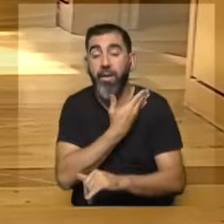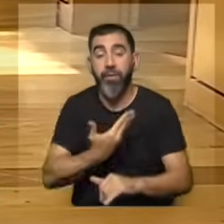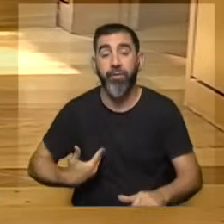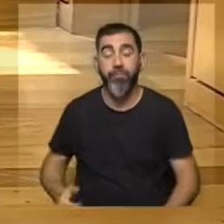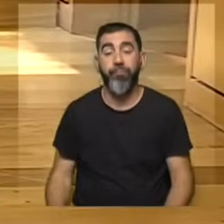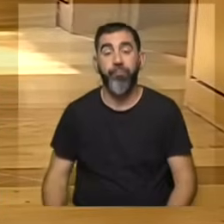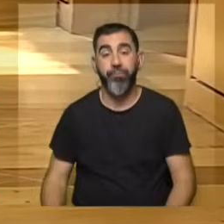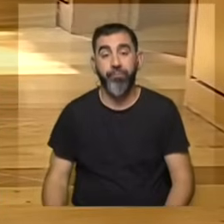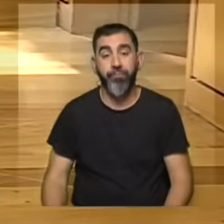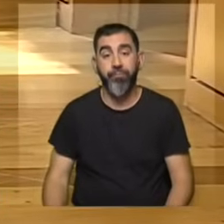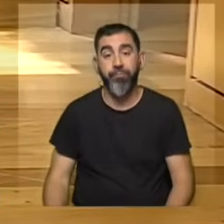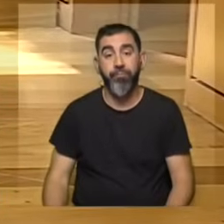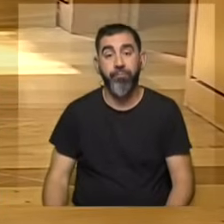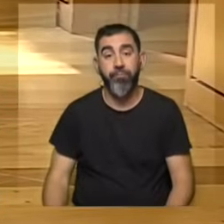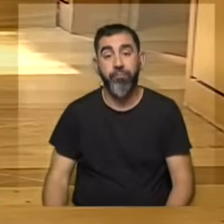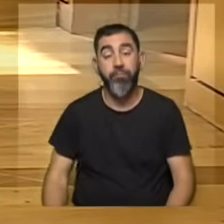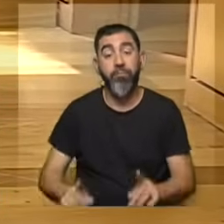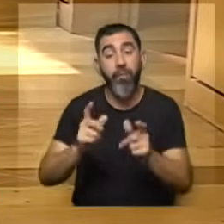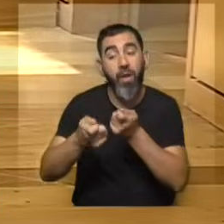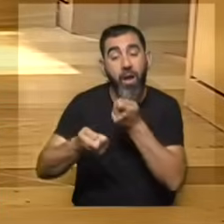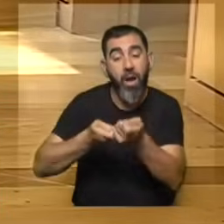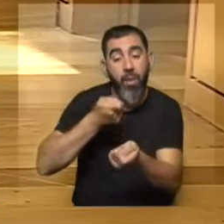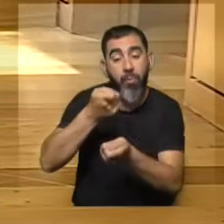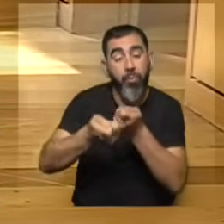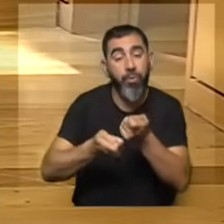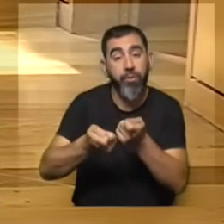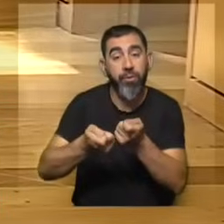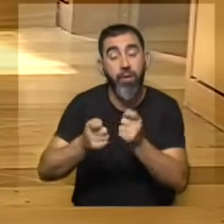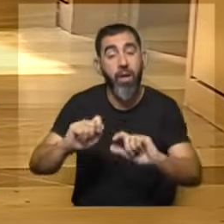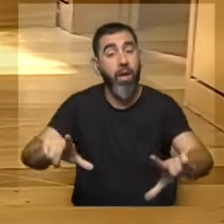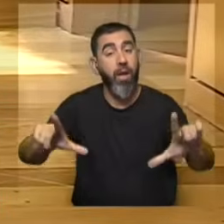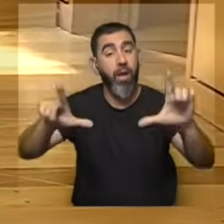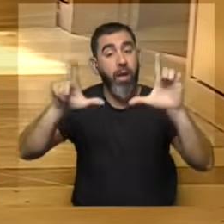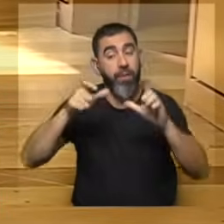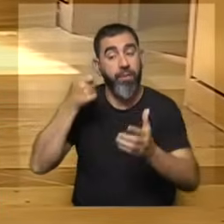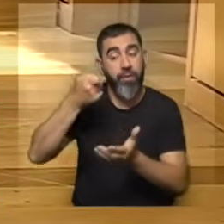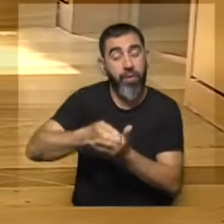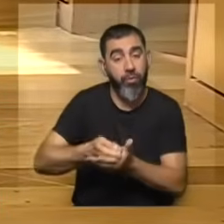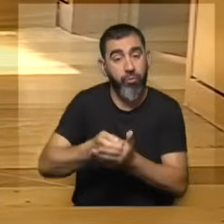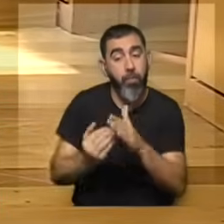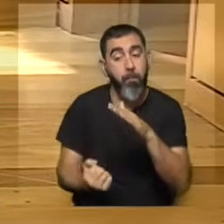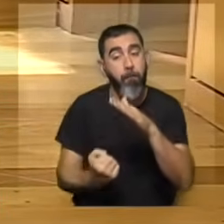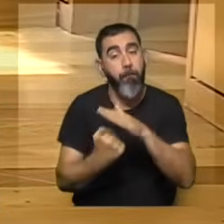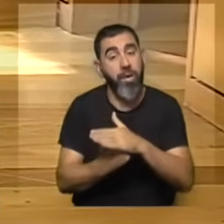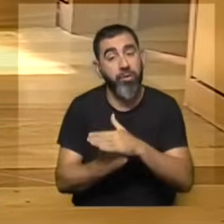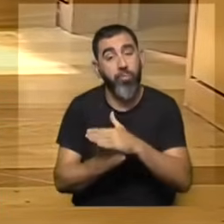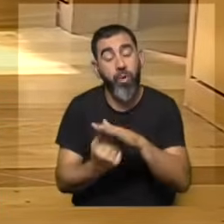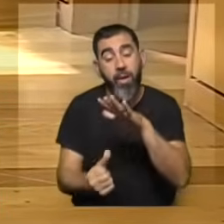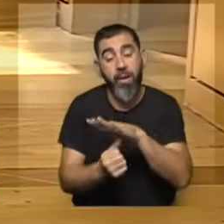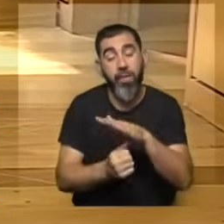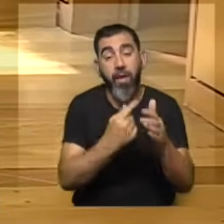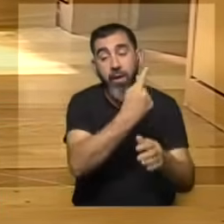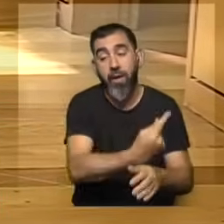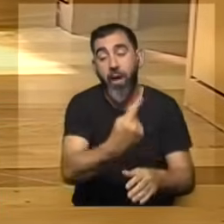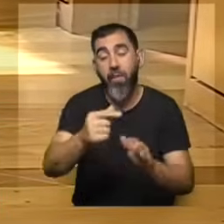presidenciales también un aporte de parte de los candidatos con un tope de los que encabezan cada